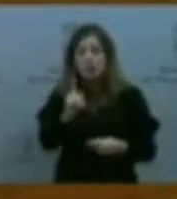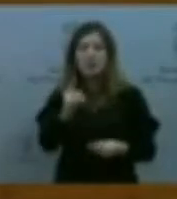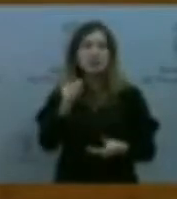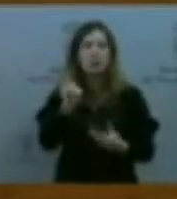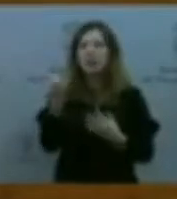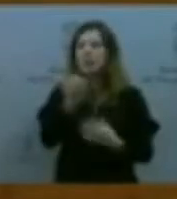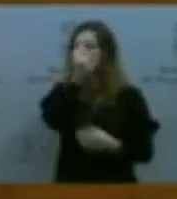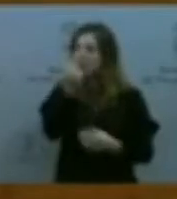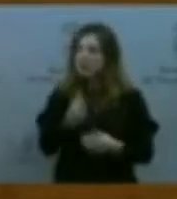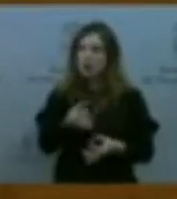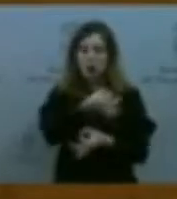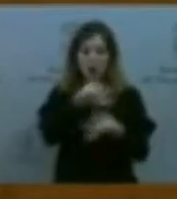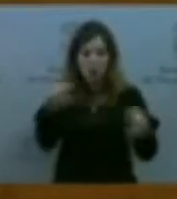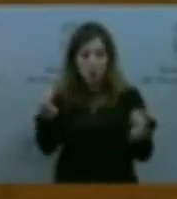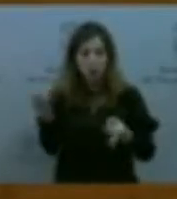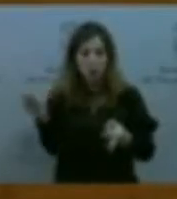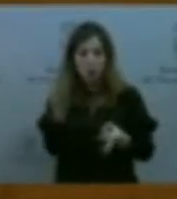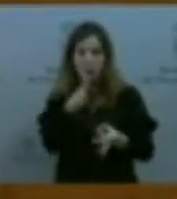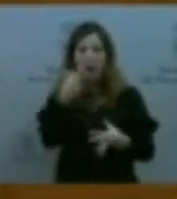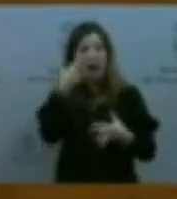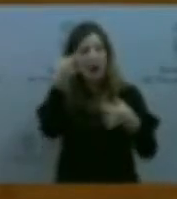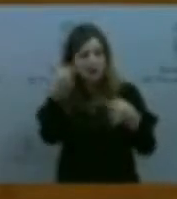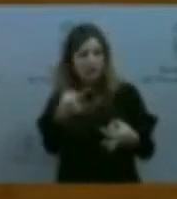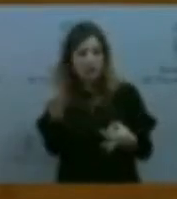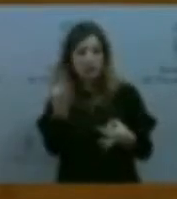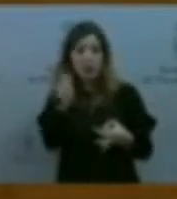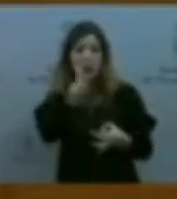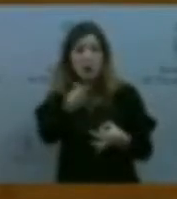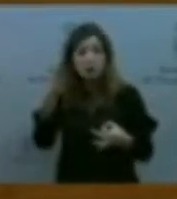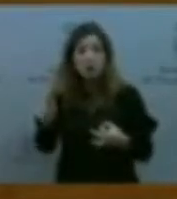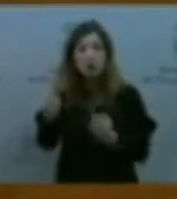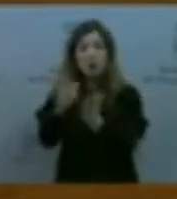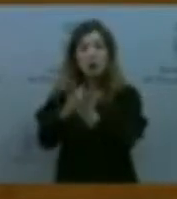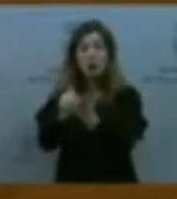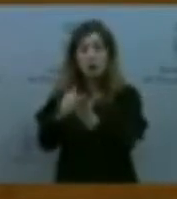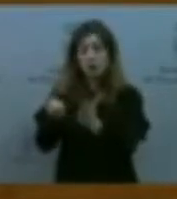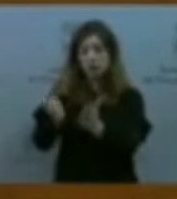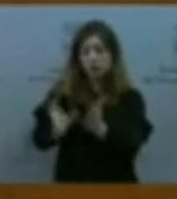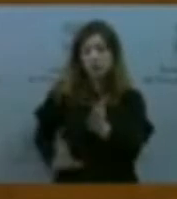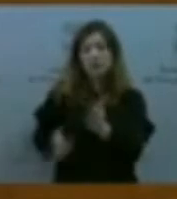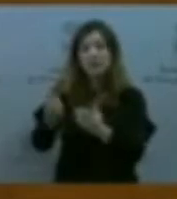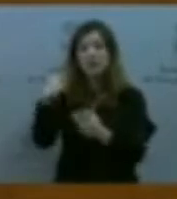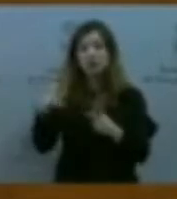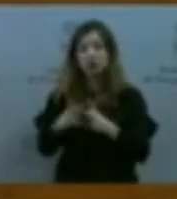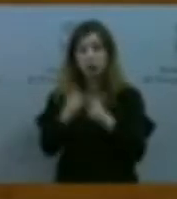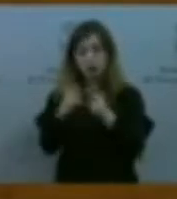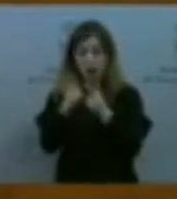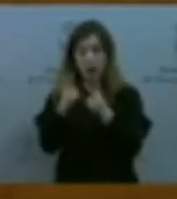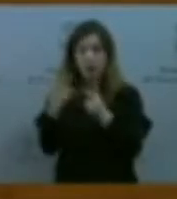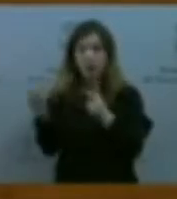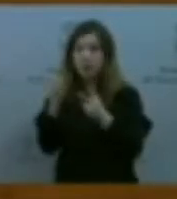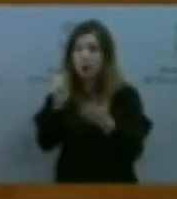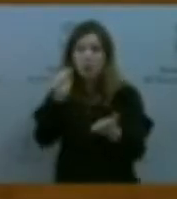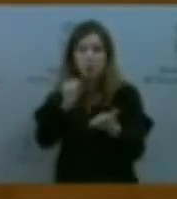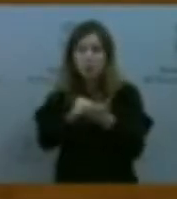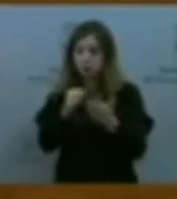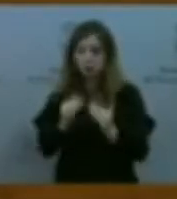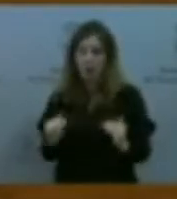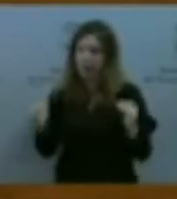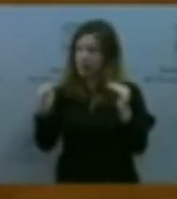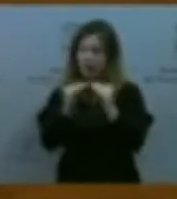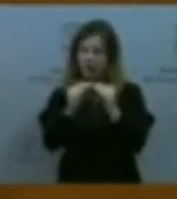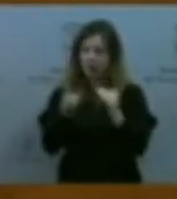los perceptores tengan garantizada con prontitud y con equidad la prestación, pero igualmente que se